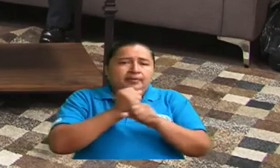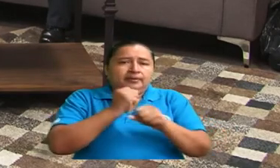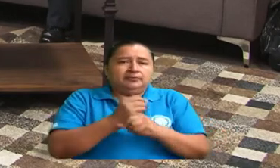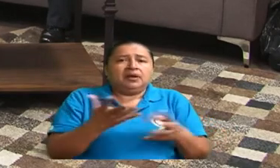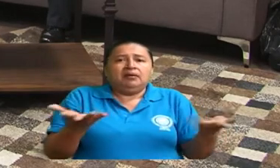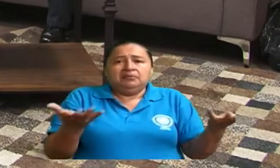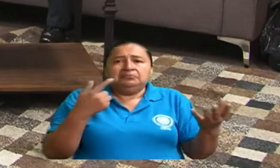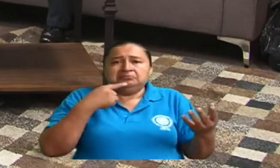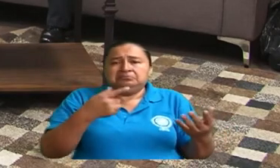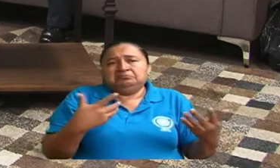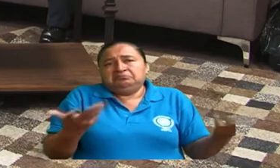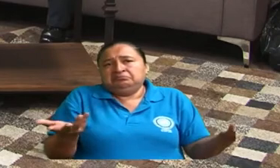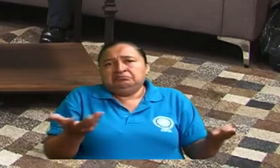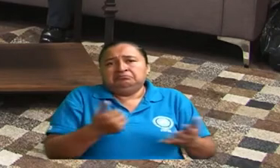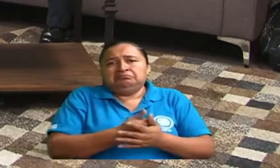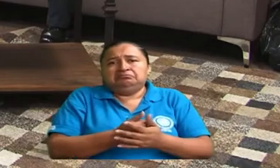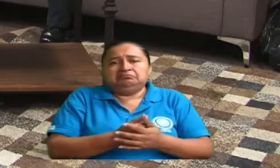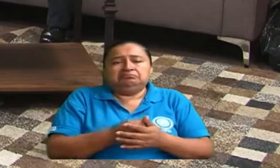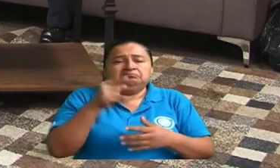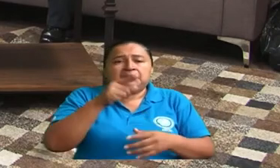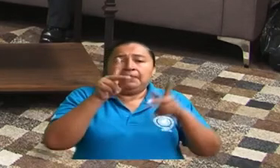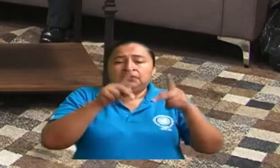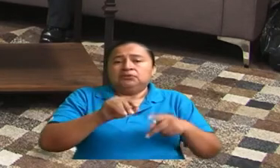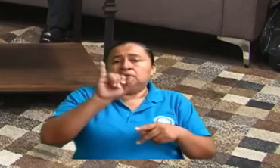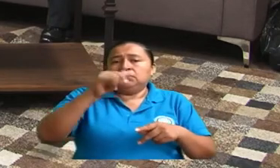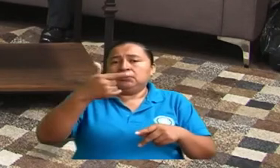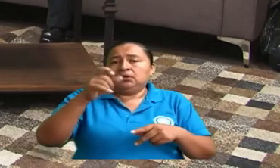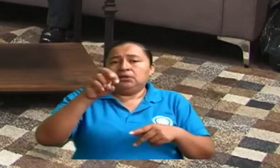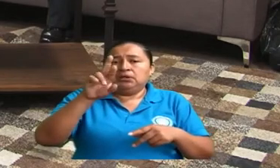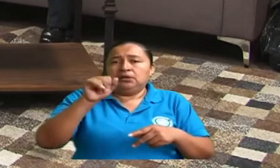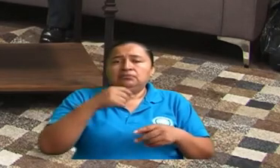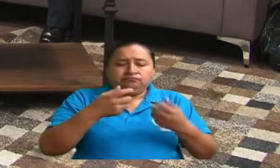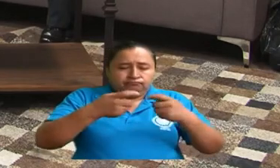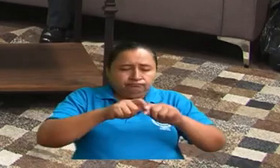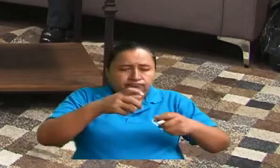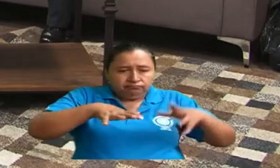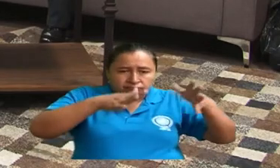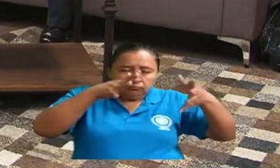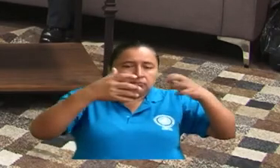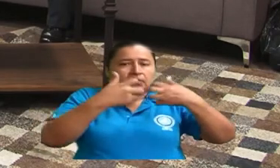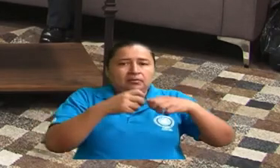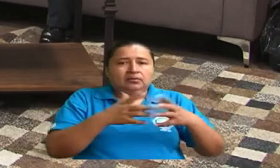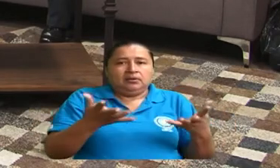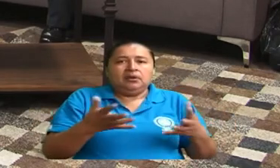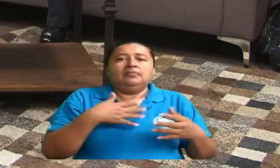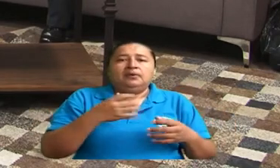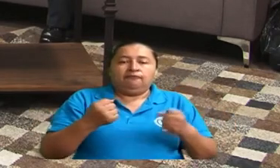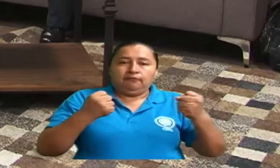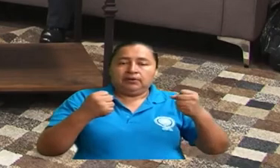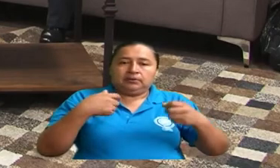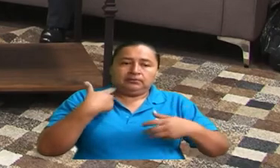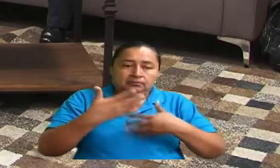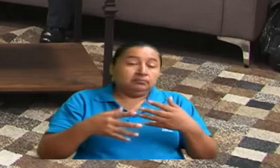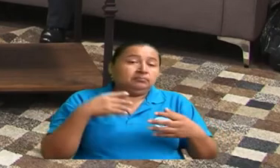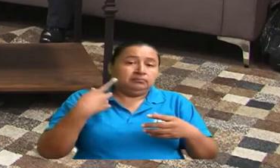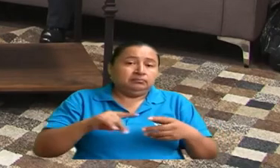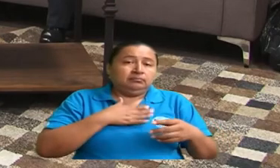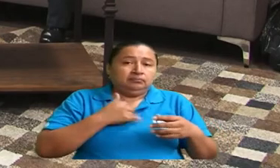pues, digamos de que un ingeniero viene y pues los arma la máquina ahí, y es más fuerte, pues, todavía,